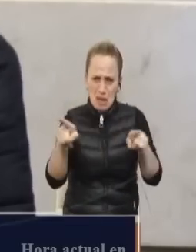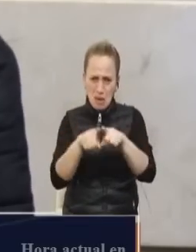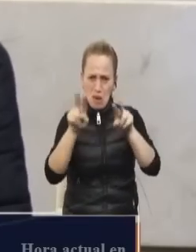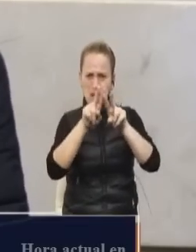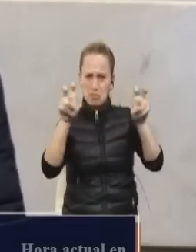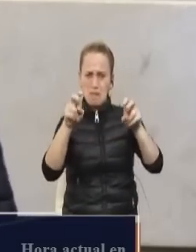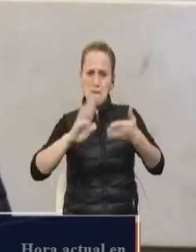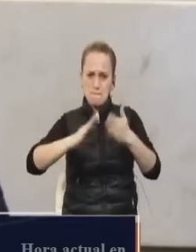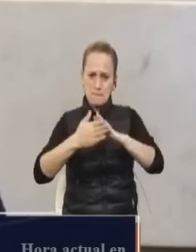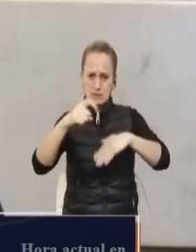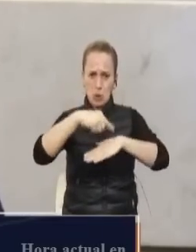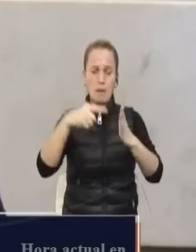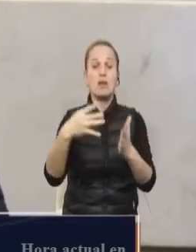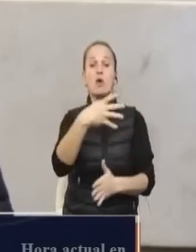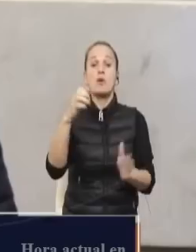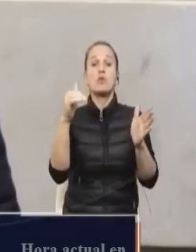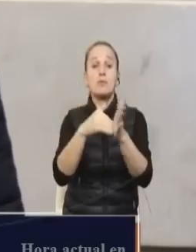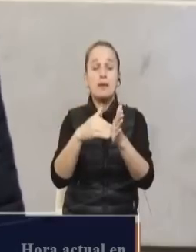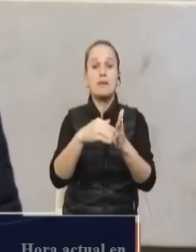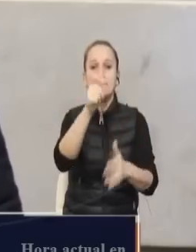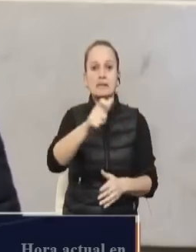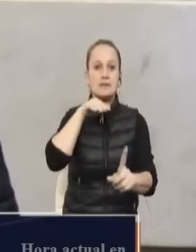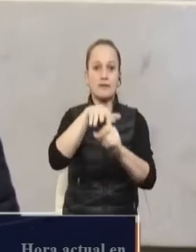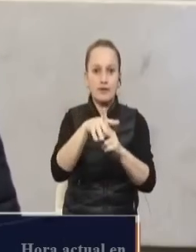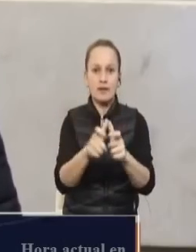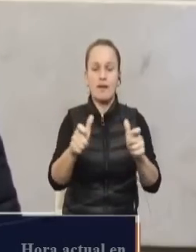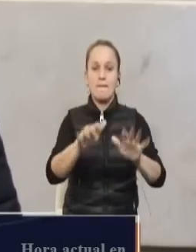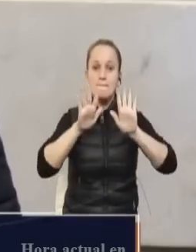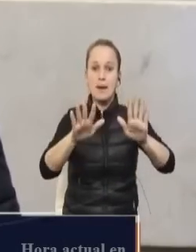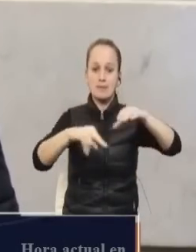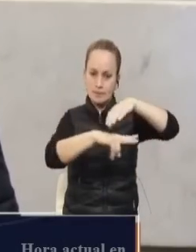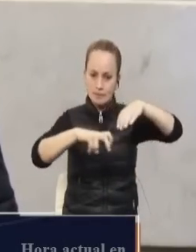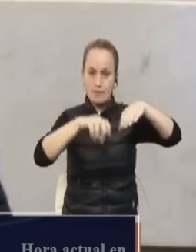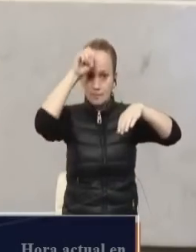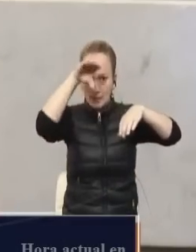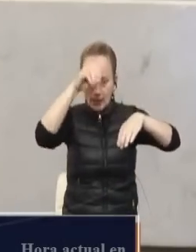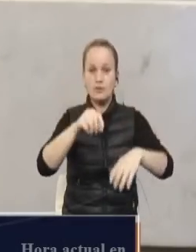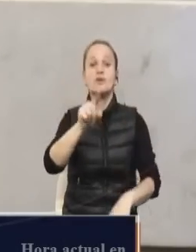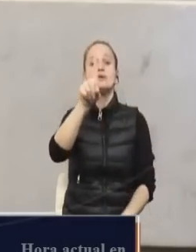paz. 400.000 personas se han visto afectadas por el paro minero.